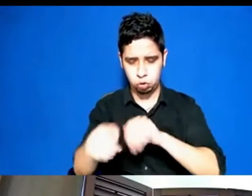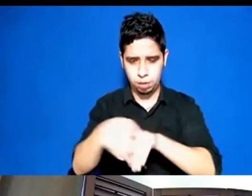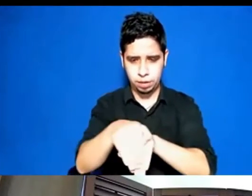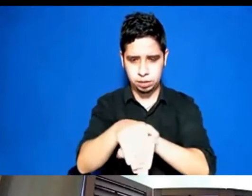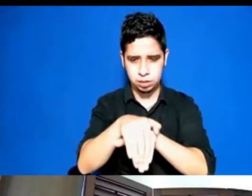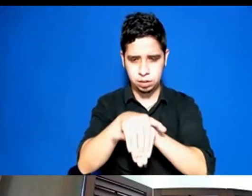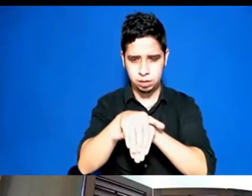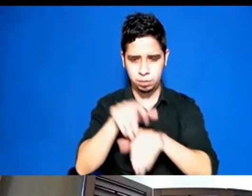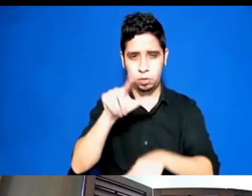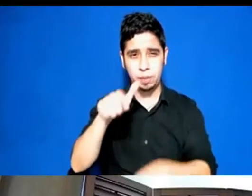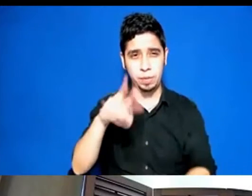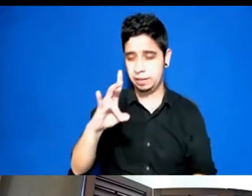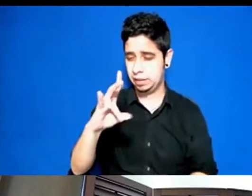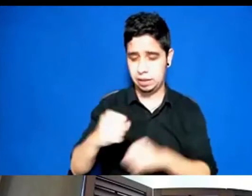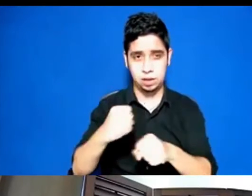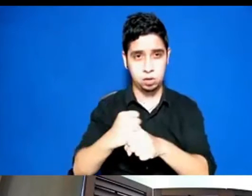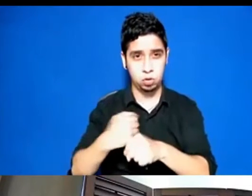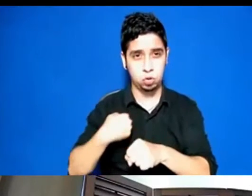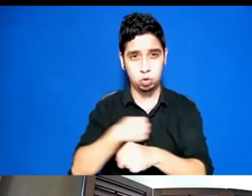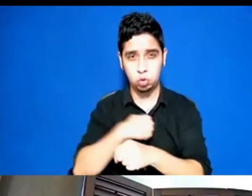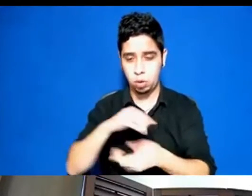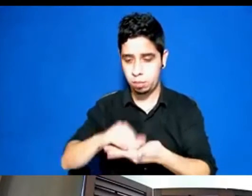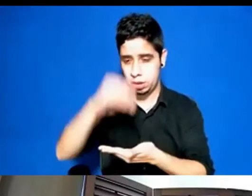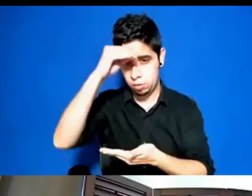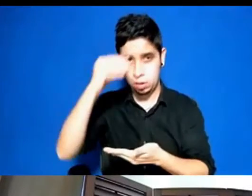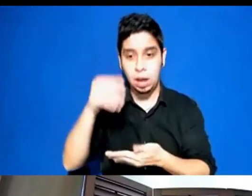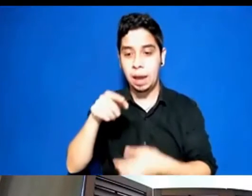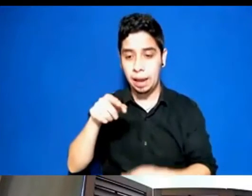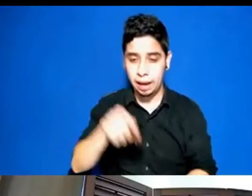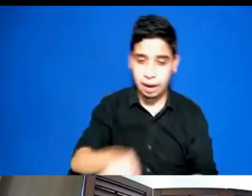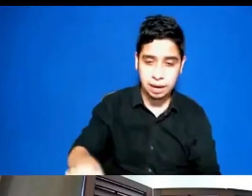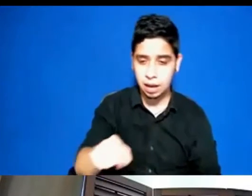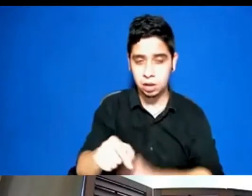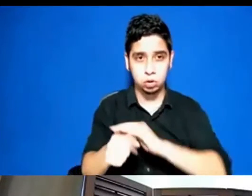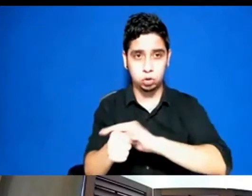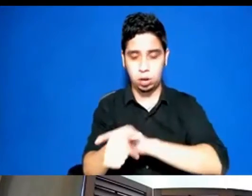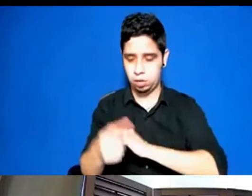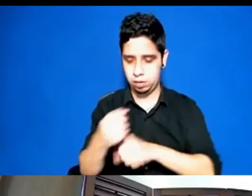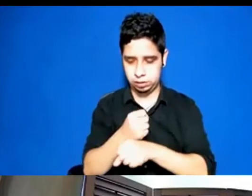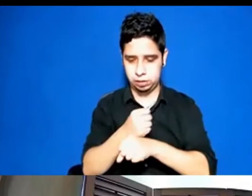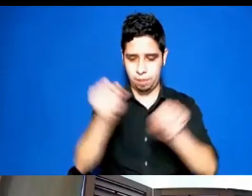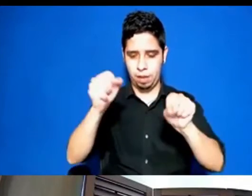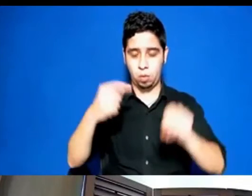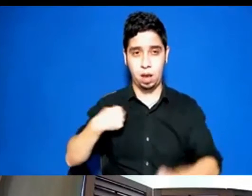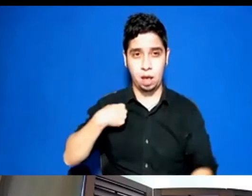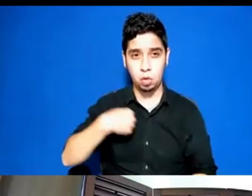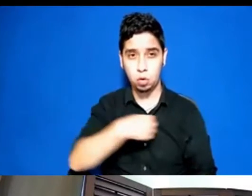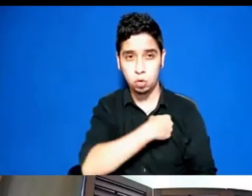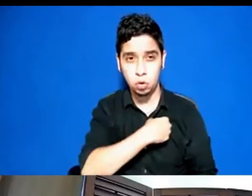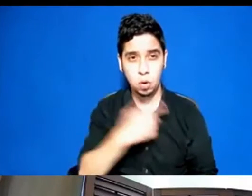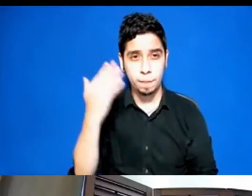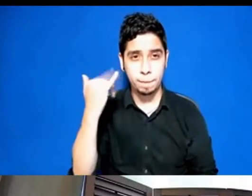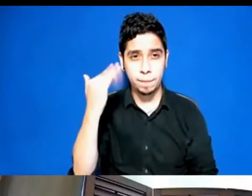Después de 7 años, aprendimos que son ellas las que nos han salvado a nosotros, porque nos